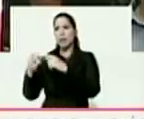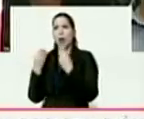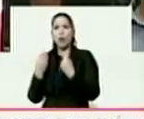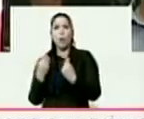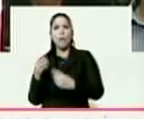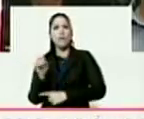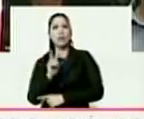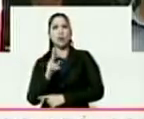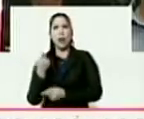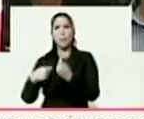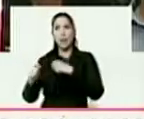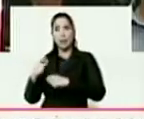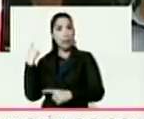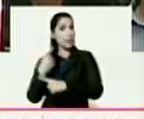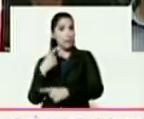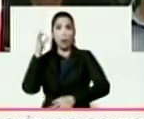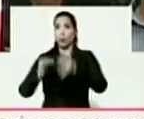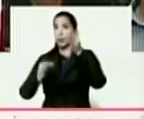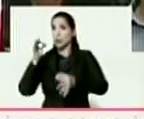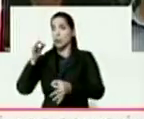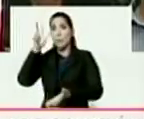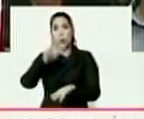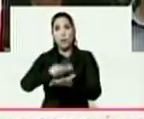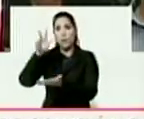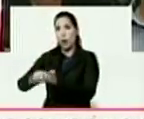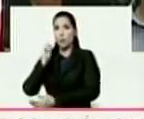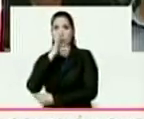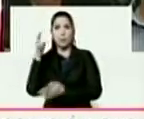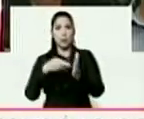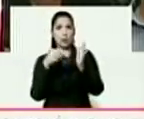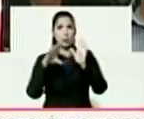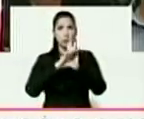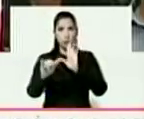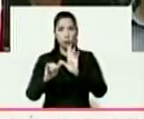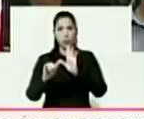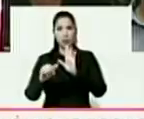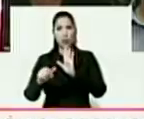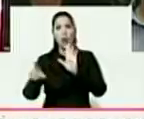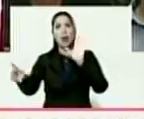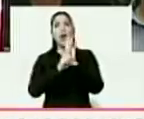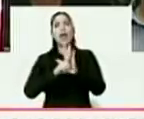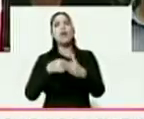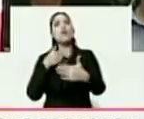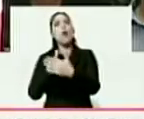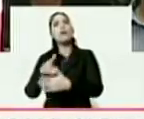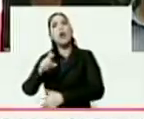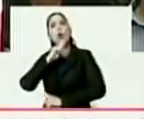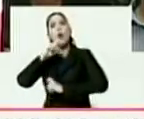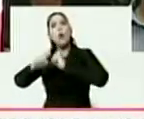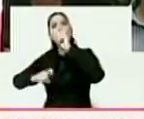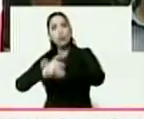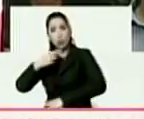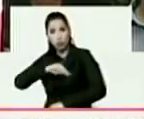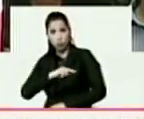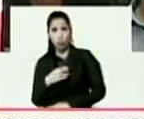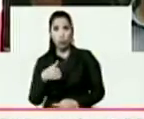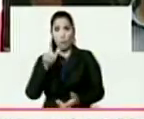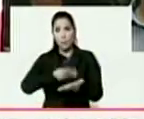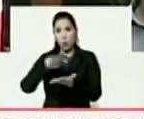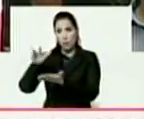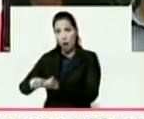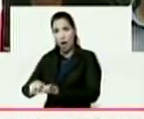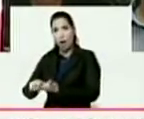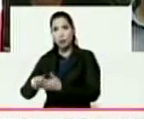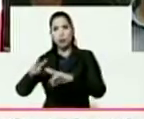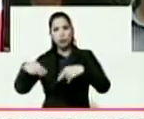nosotros aprobamos en la asamblea nacional constituyente una ley contra el odio hemos aprobado estos días vamos a